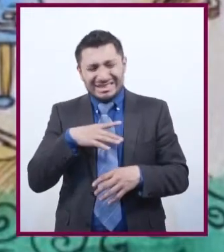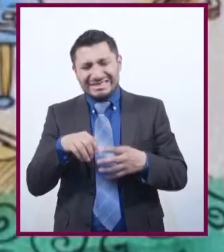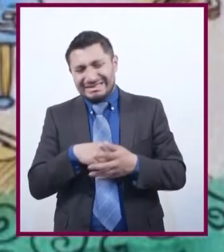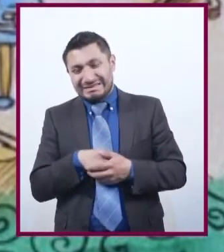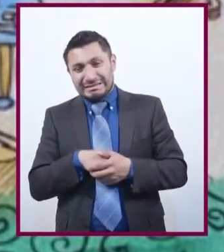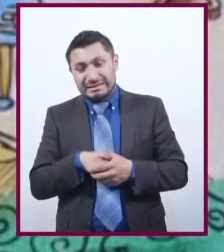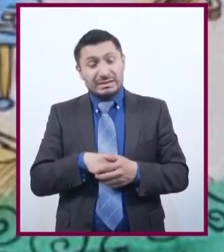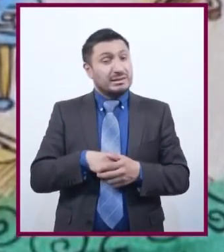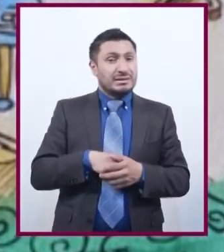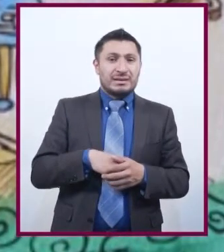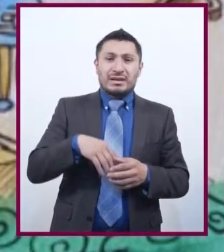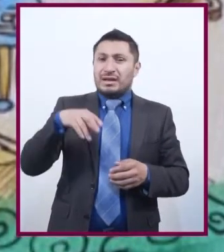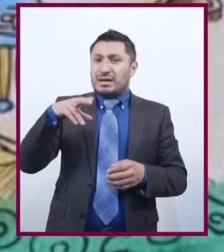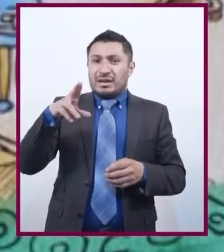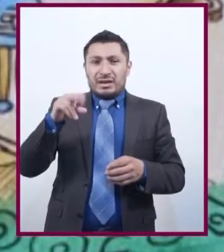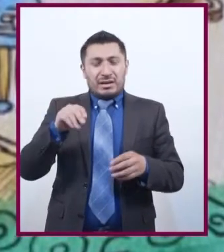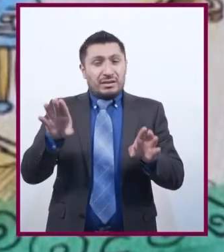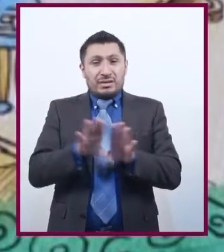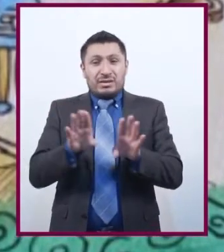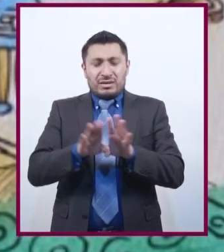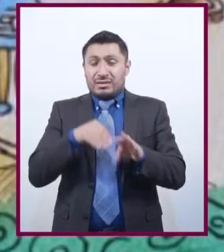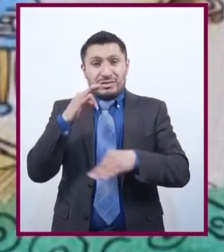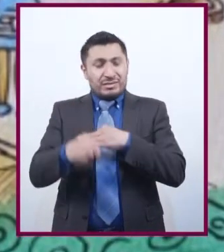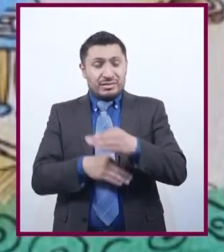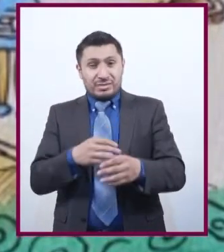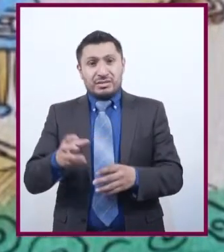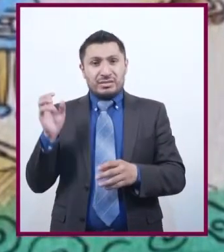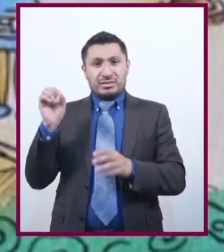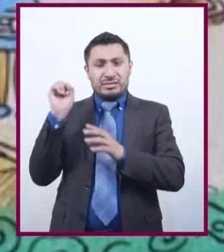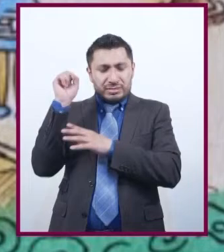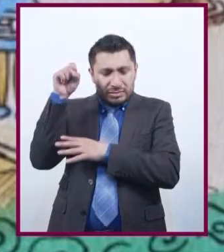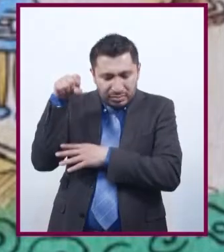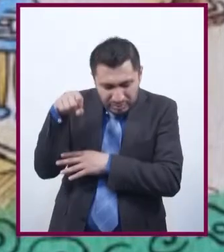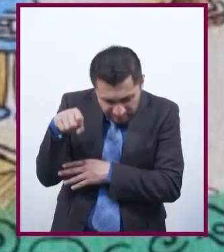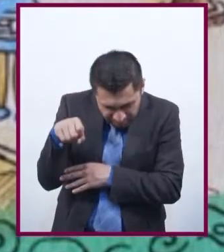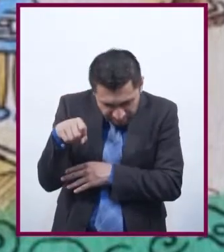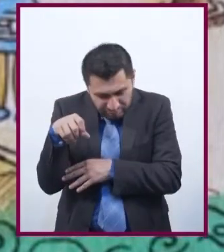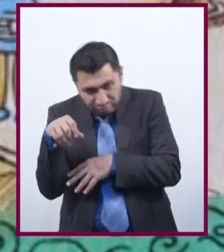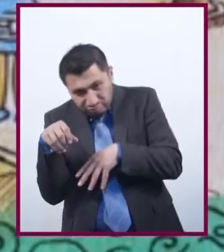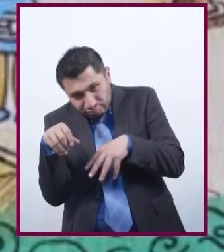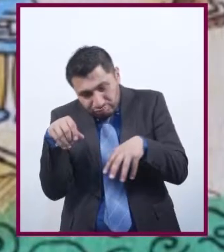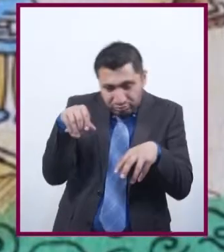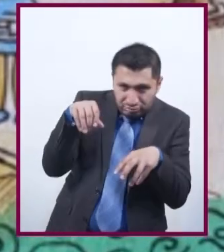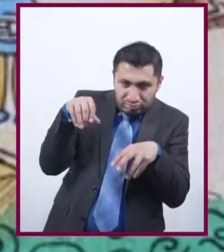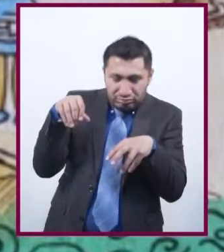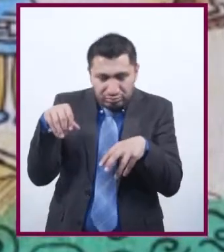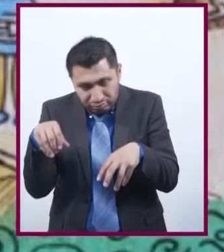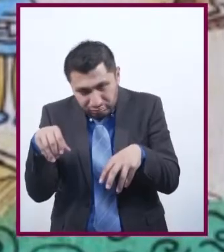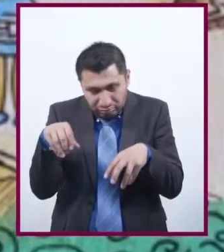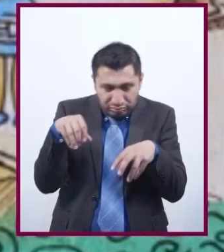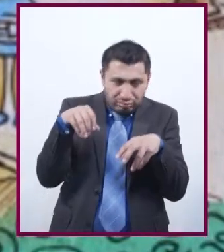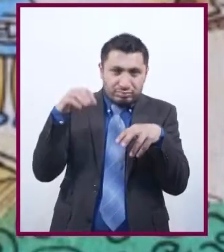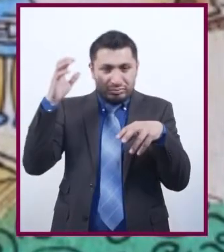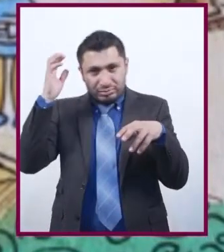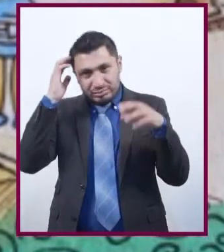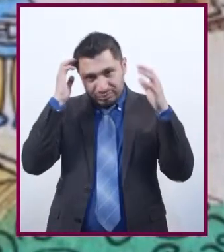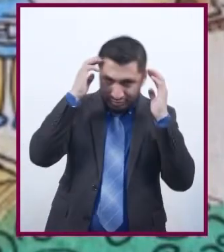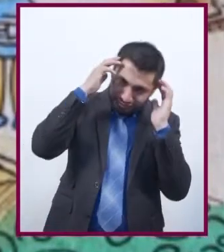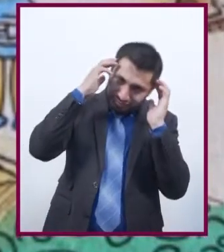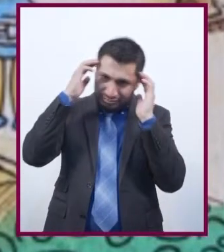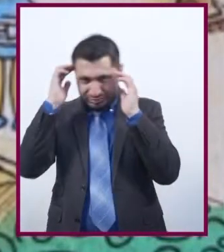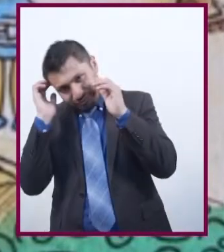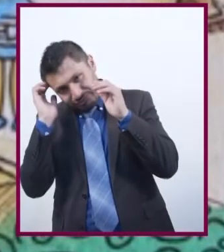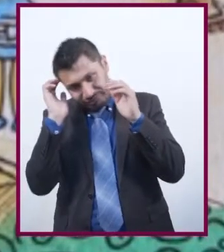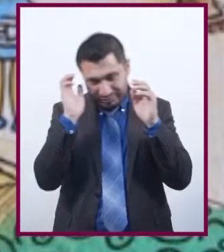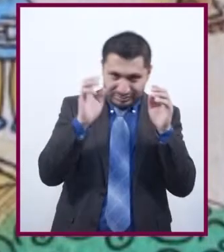más grotesco que podría existir no era proporcionado como todo el mundo sino jorobado y patizambo con una cabezota